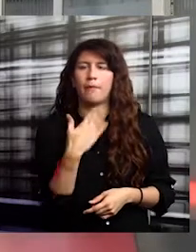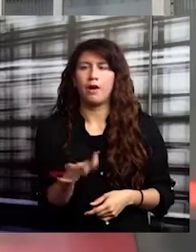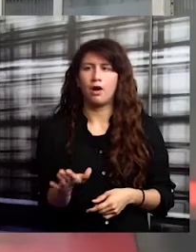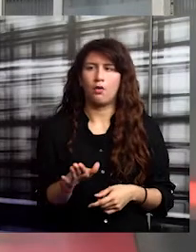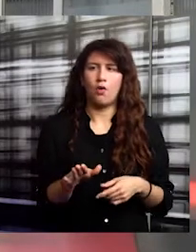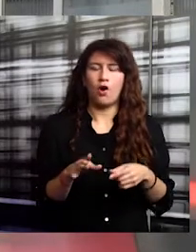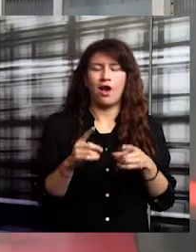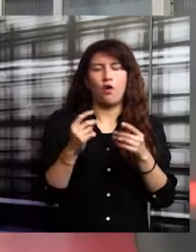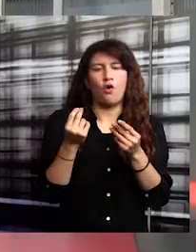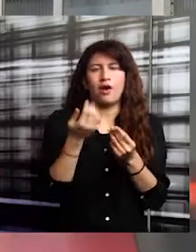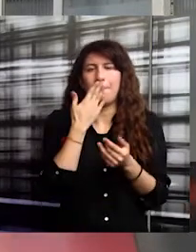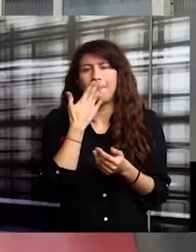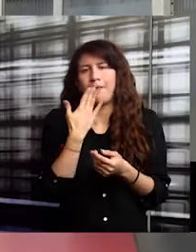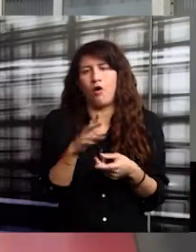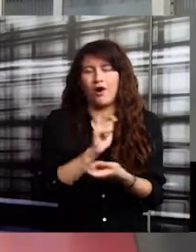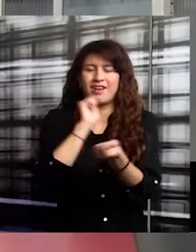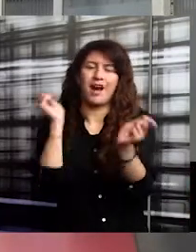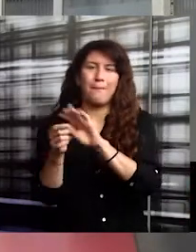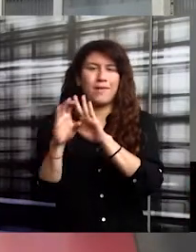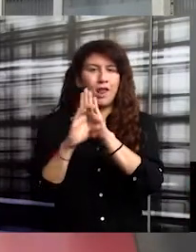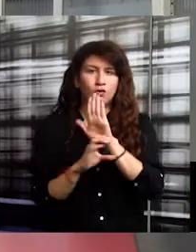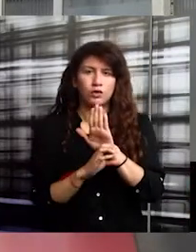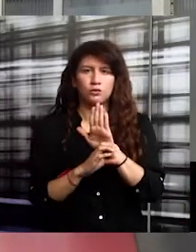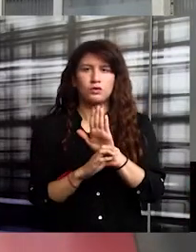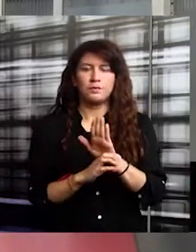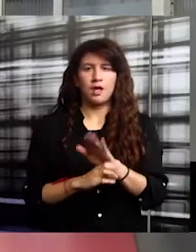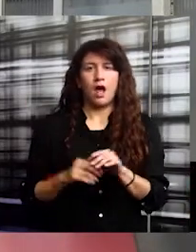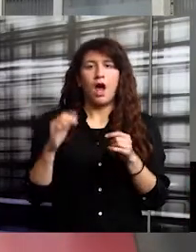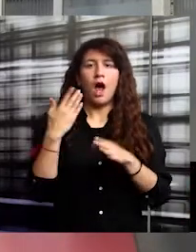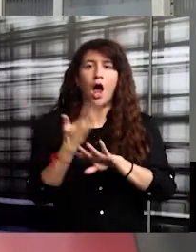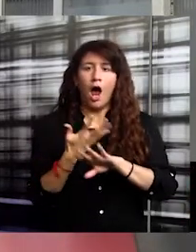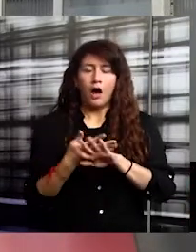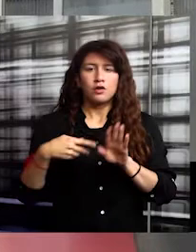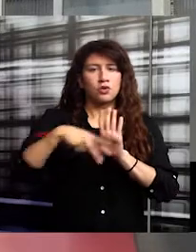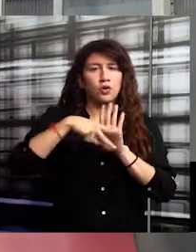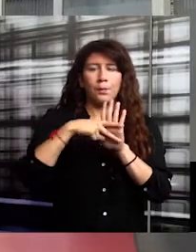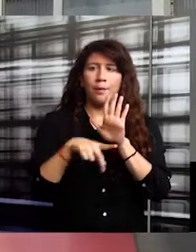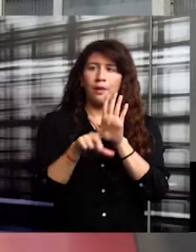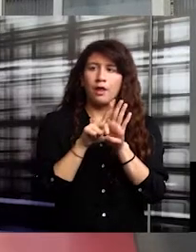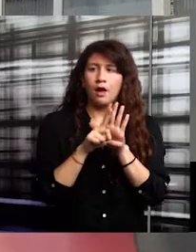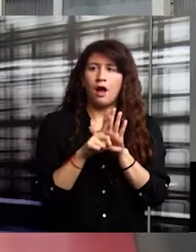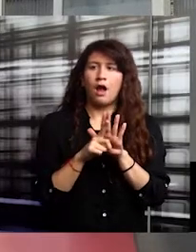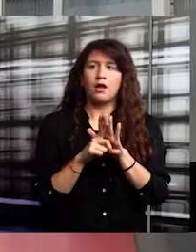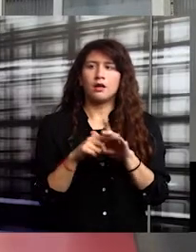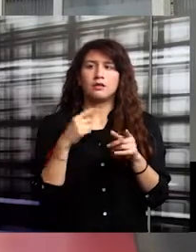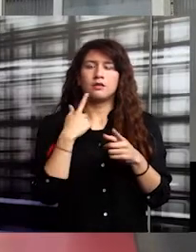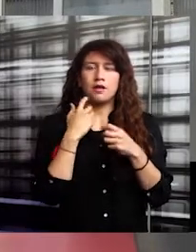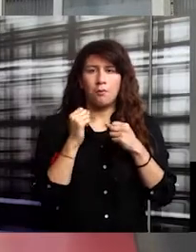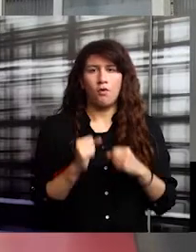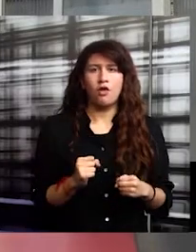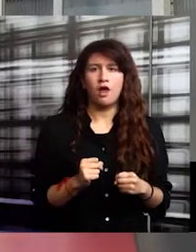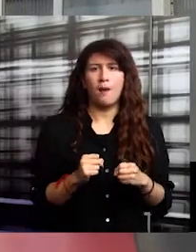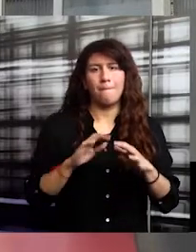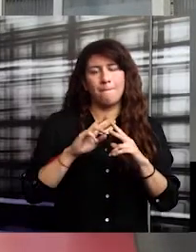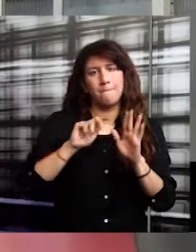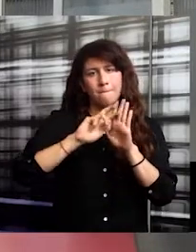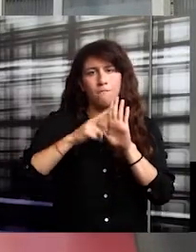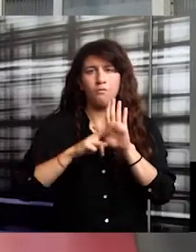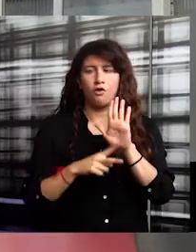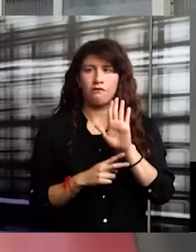de cambiar la Constitución. Hay normas legales que establecen y tendrían que modificarse dichas normas. No obstante lo